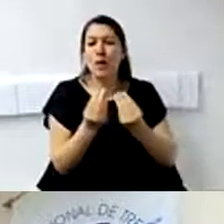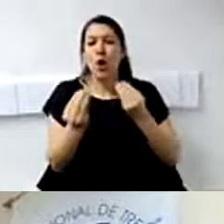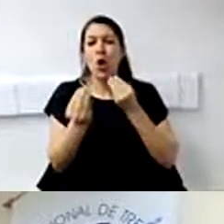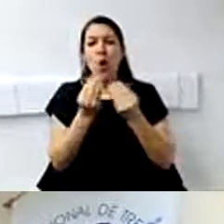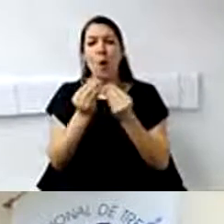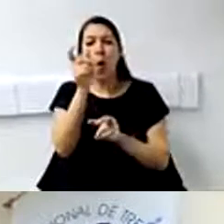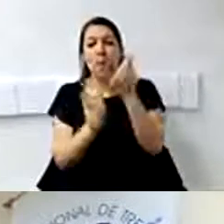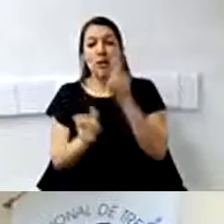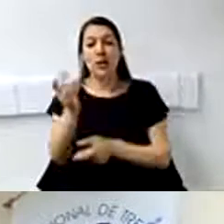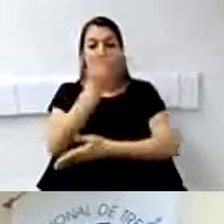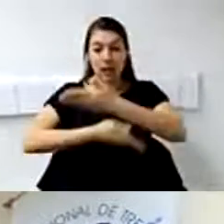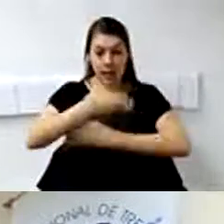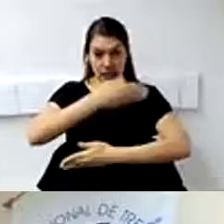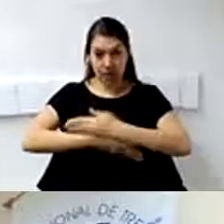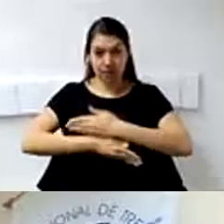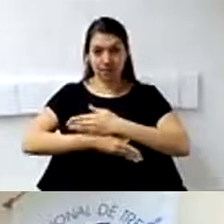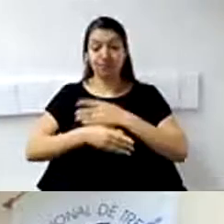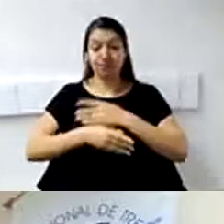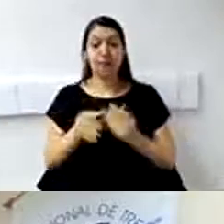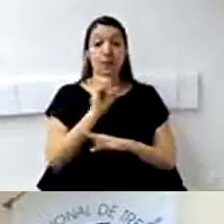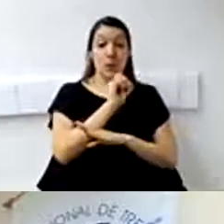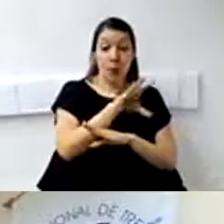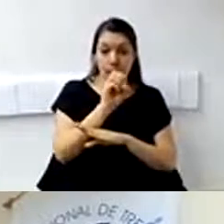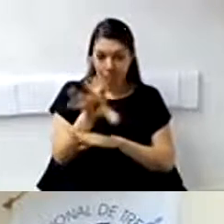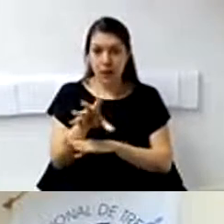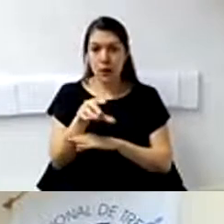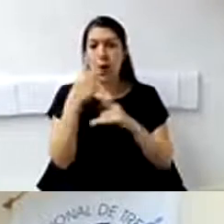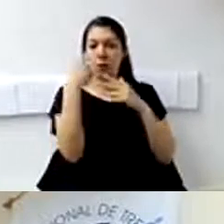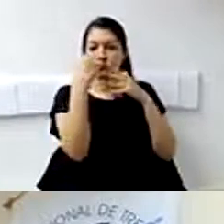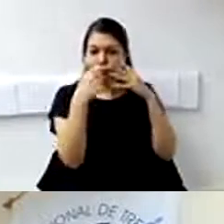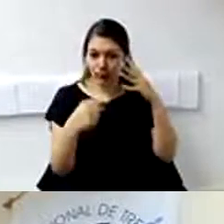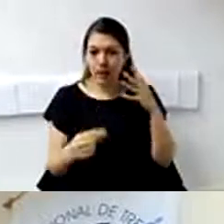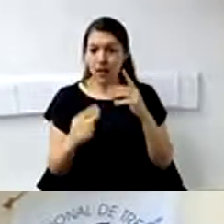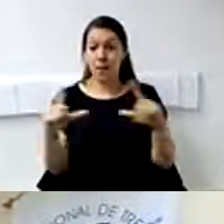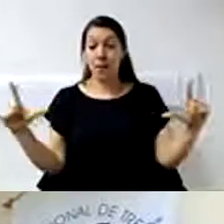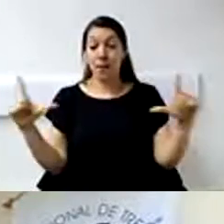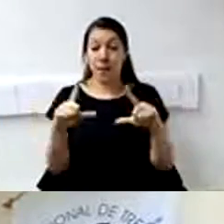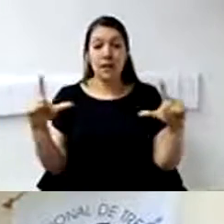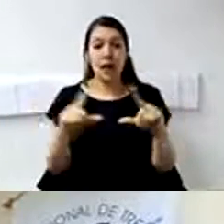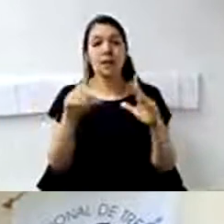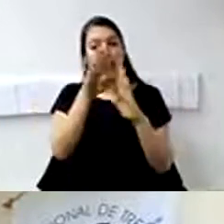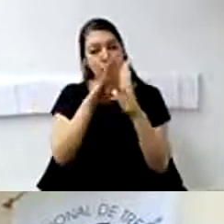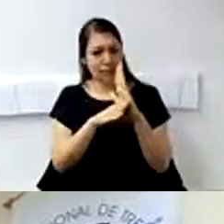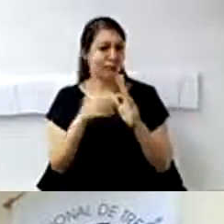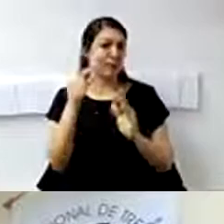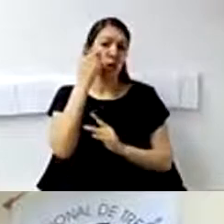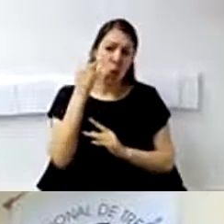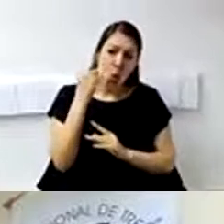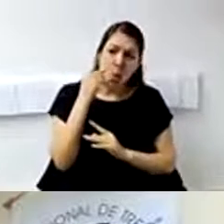facilitar varios materiales que ustedes vieron que utilicé en la presentación, y puse mi teléfono, puse mi